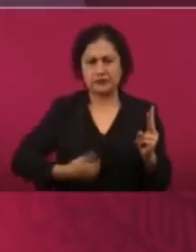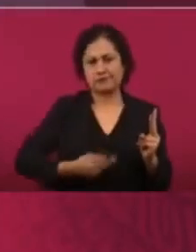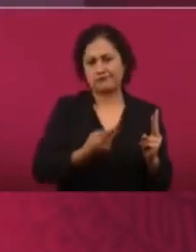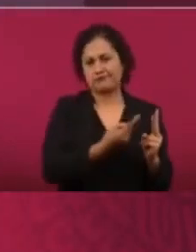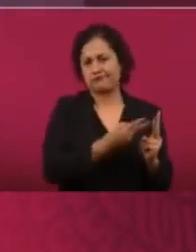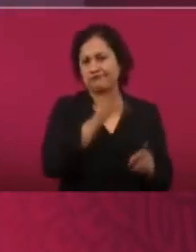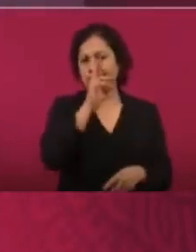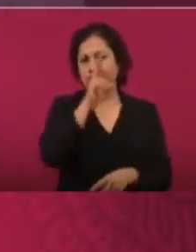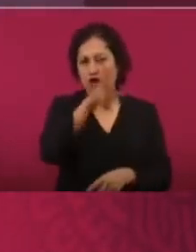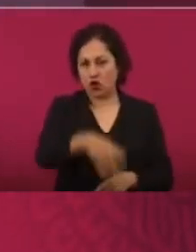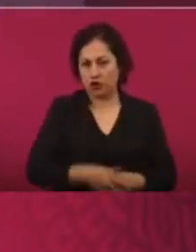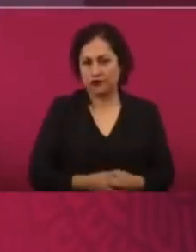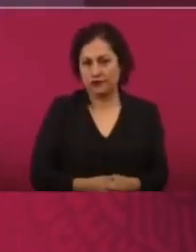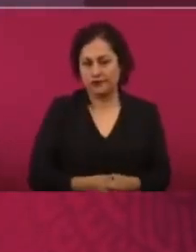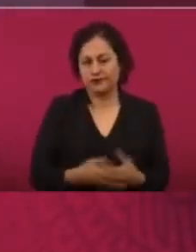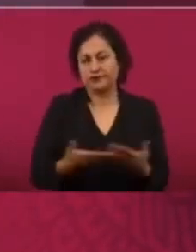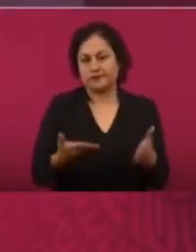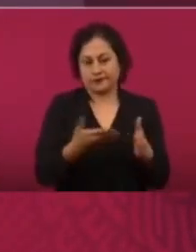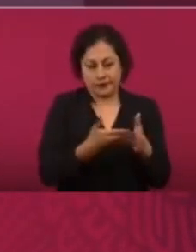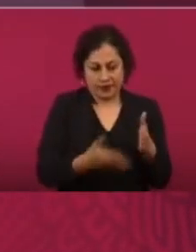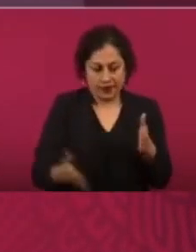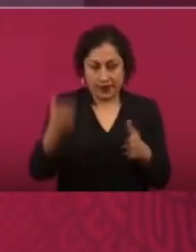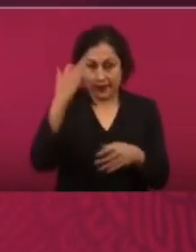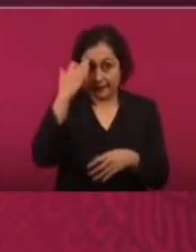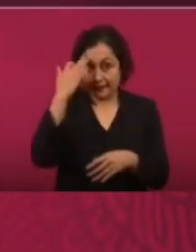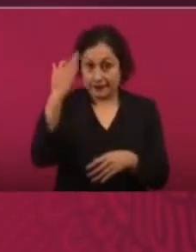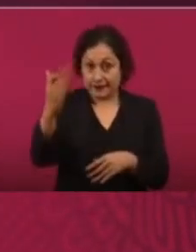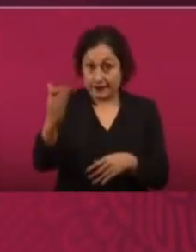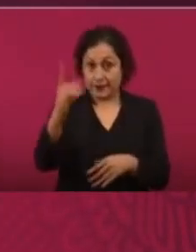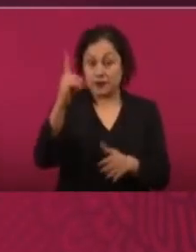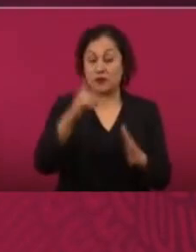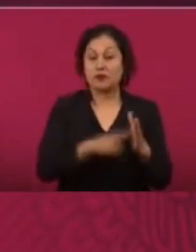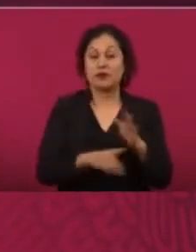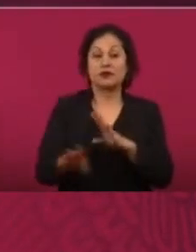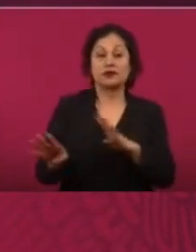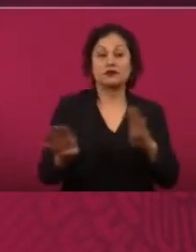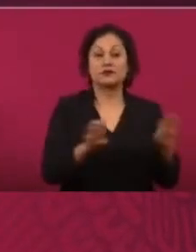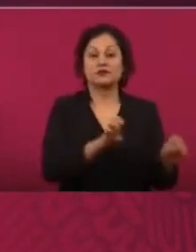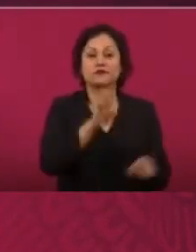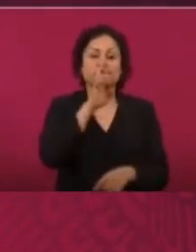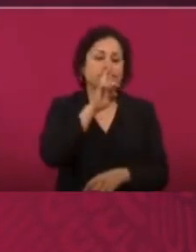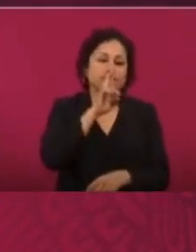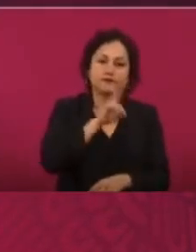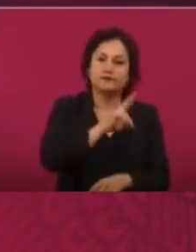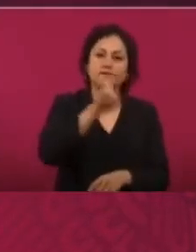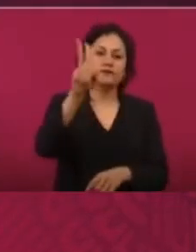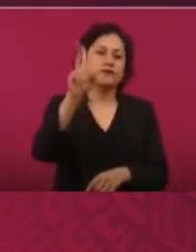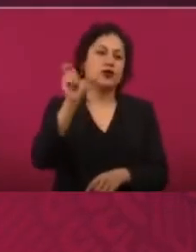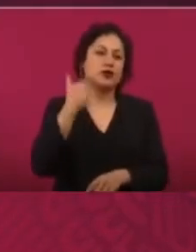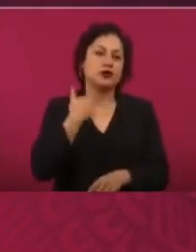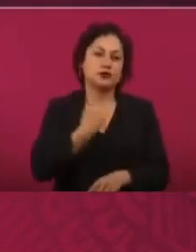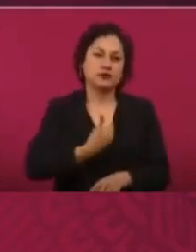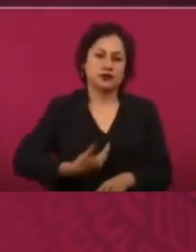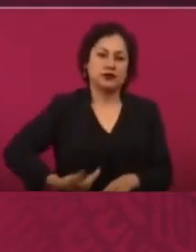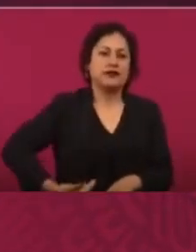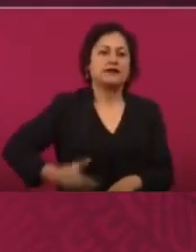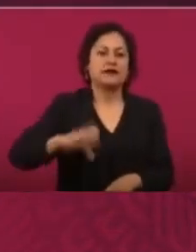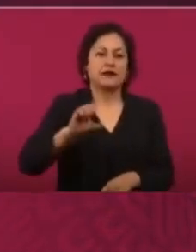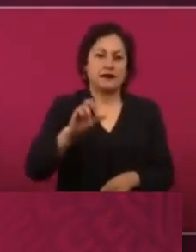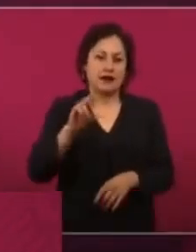claro, en el siglo XX el mejor presidente, el general Lázaro Cárdenas, que por cierto aprovecho para invitar